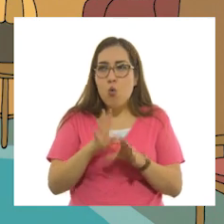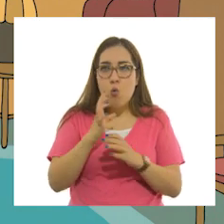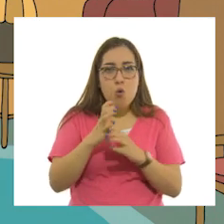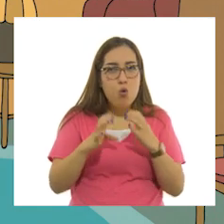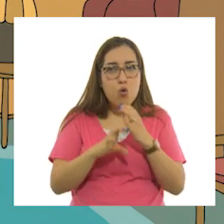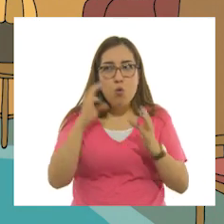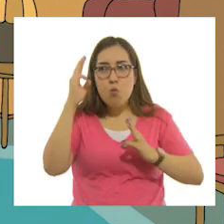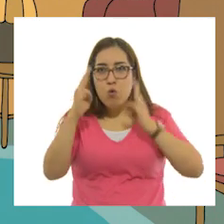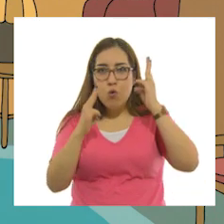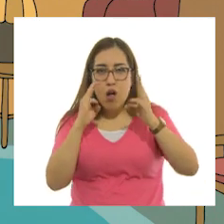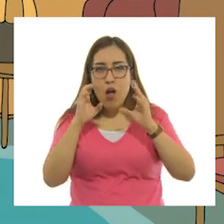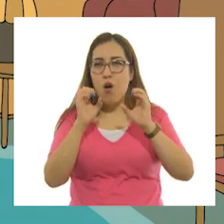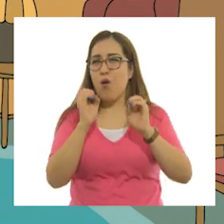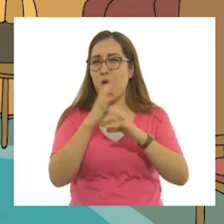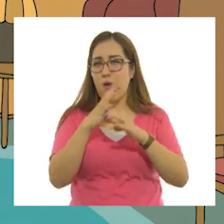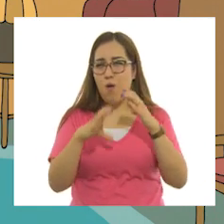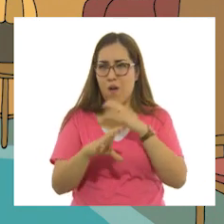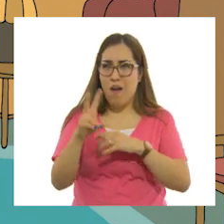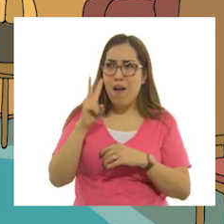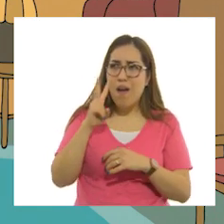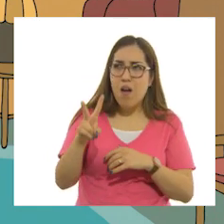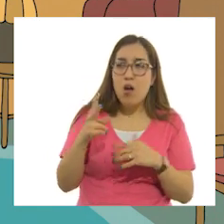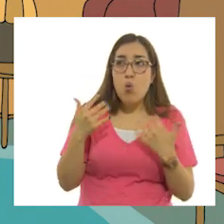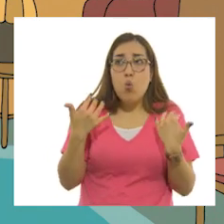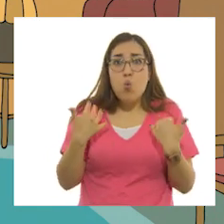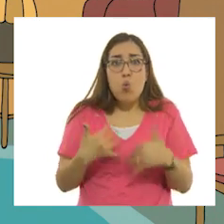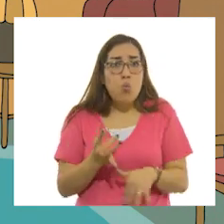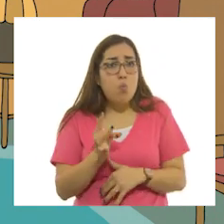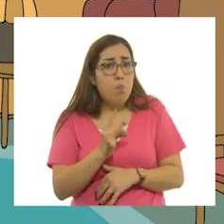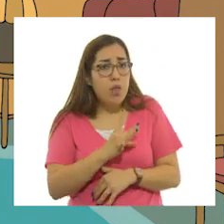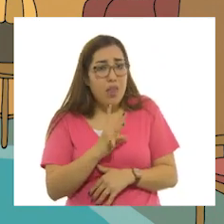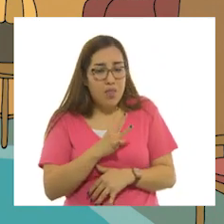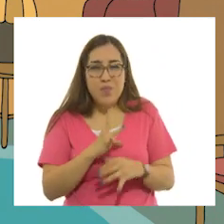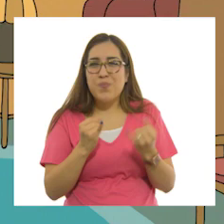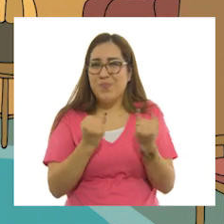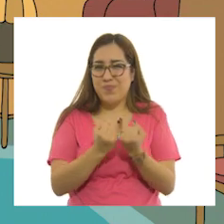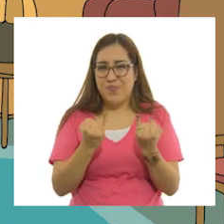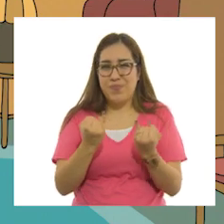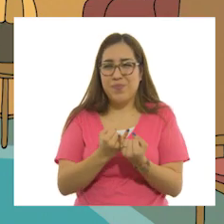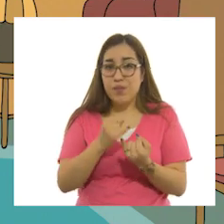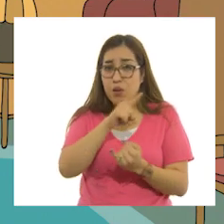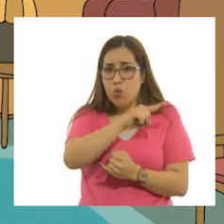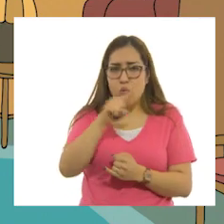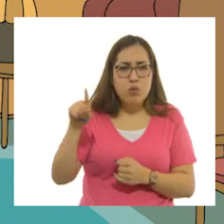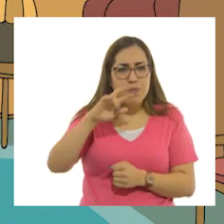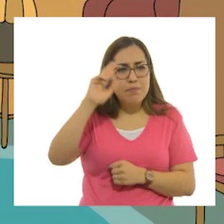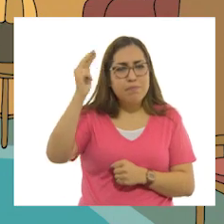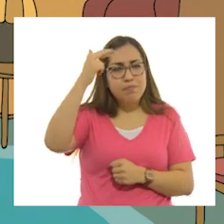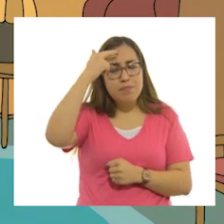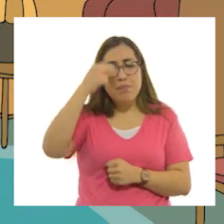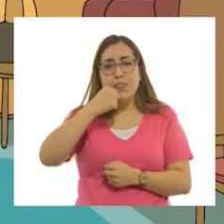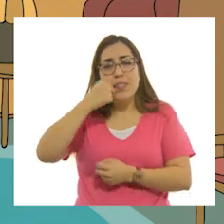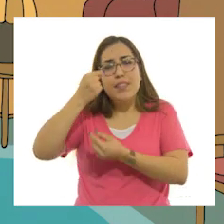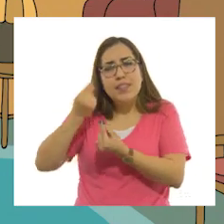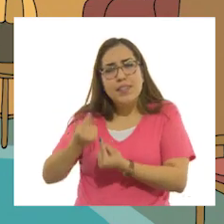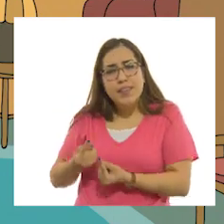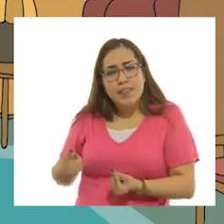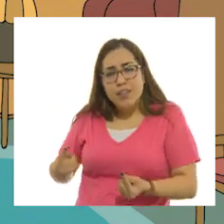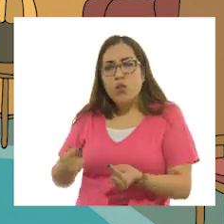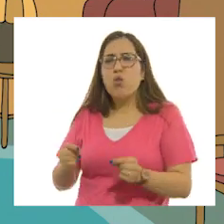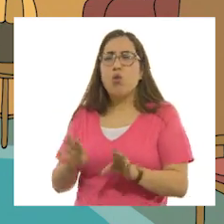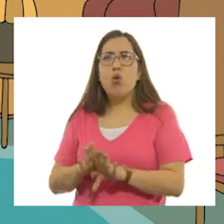me asustaba si hay que recordar nuestra propia niñez para recordar miedos terribles y